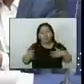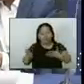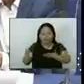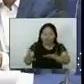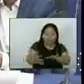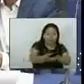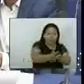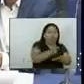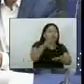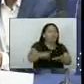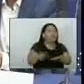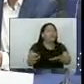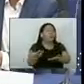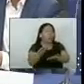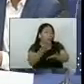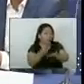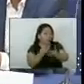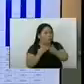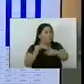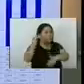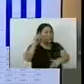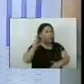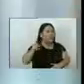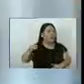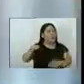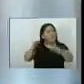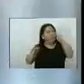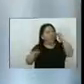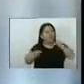recaudado hasta la fecha supera al año anterior.